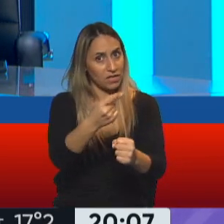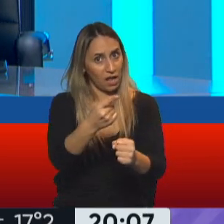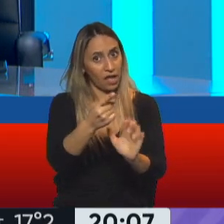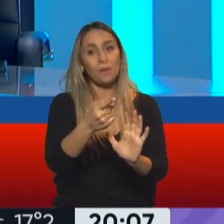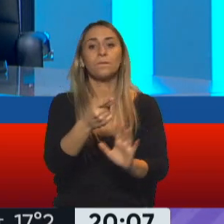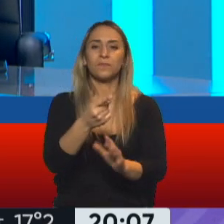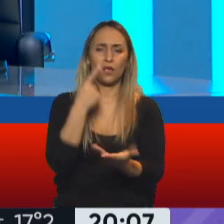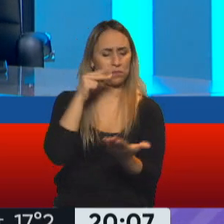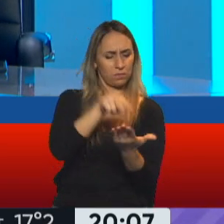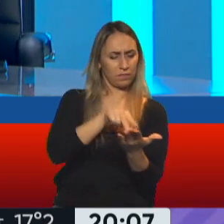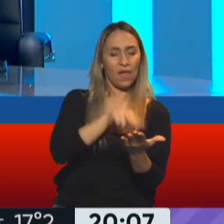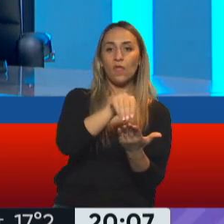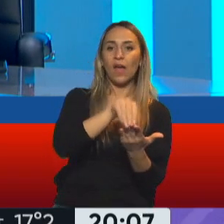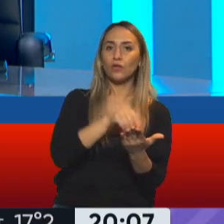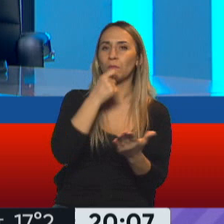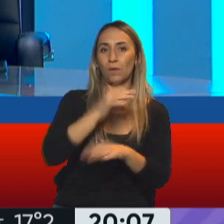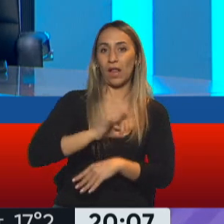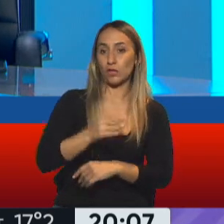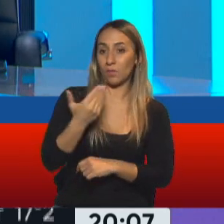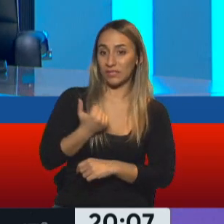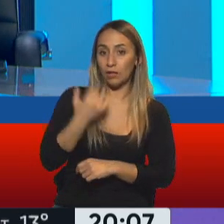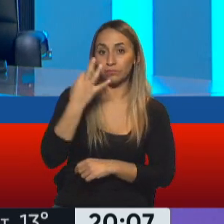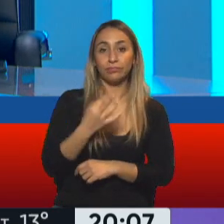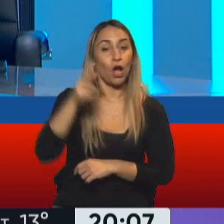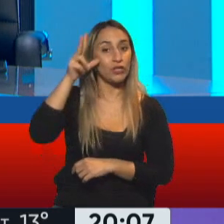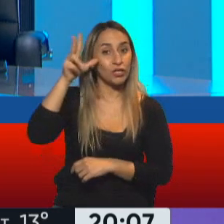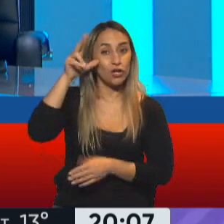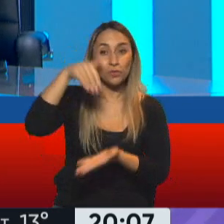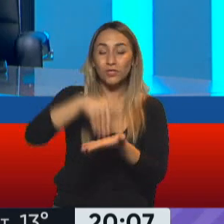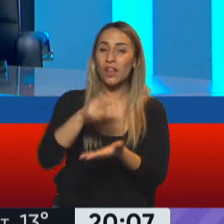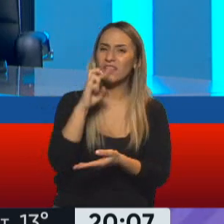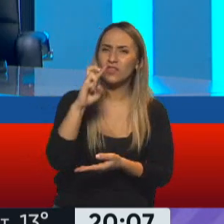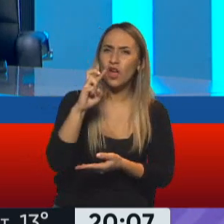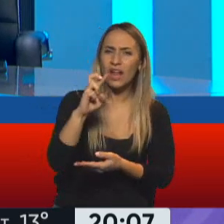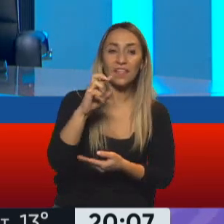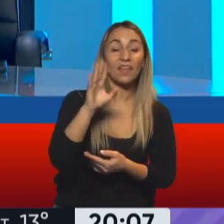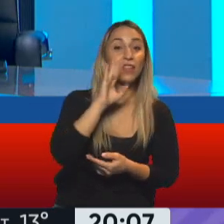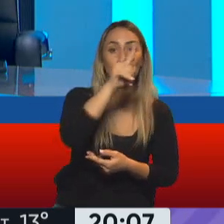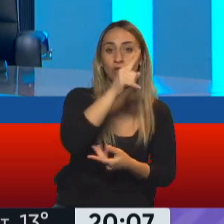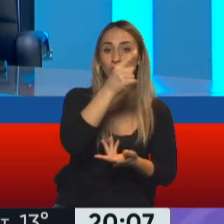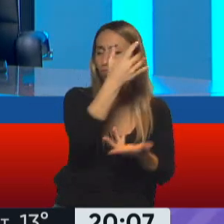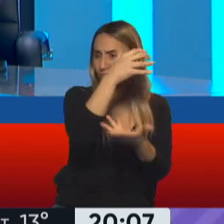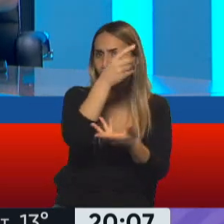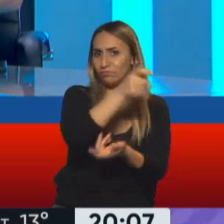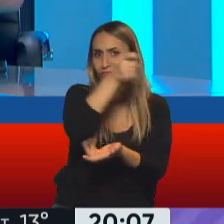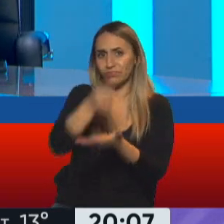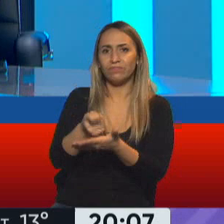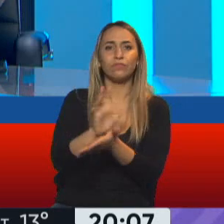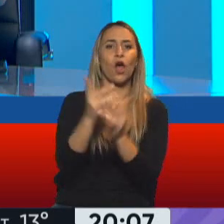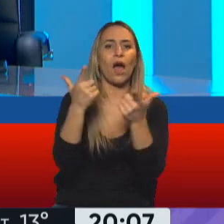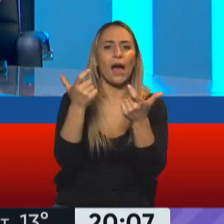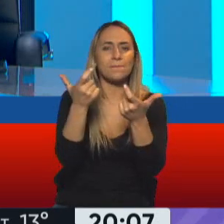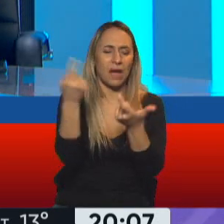estaba mirando algunos datos, por ejemplo, el año pasado 88 millones de dólares tan solo de Estados Unidos en armamento. Pero, sin embargo,